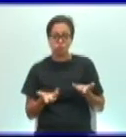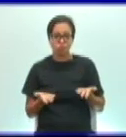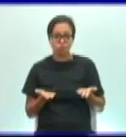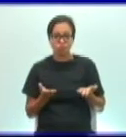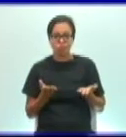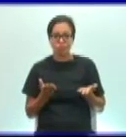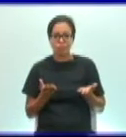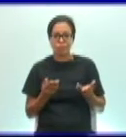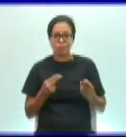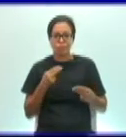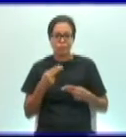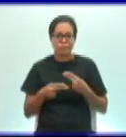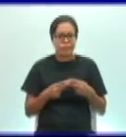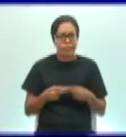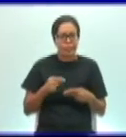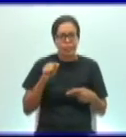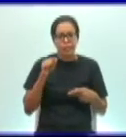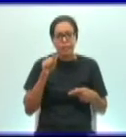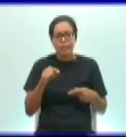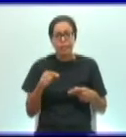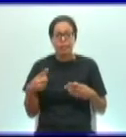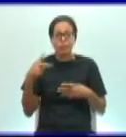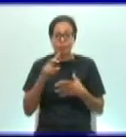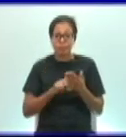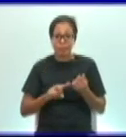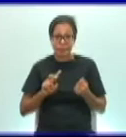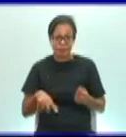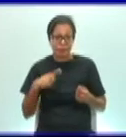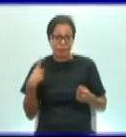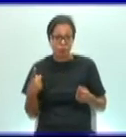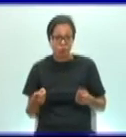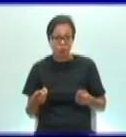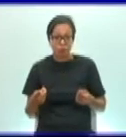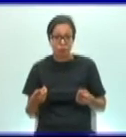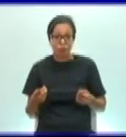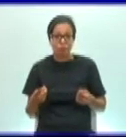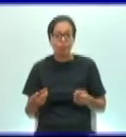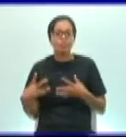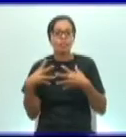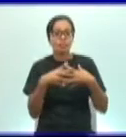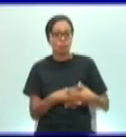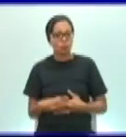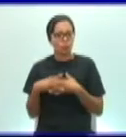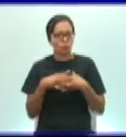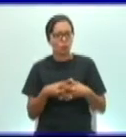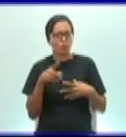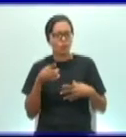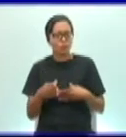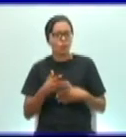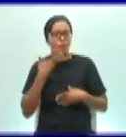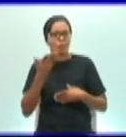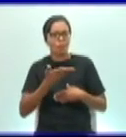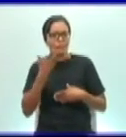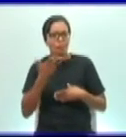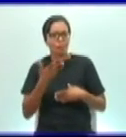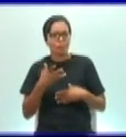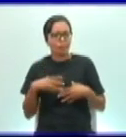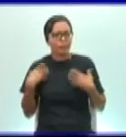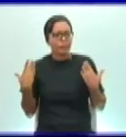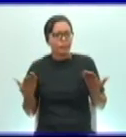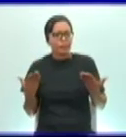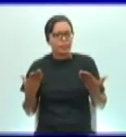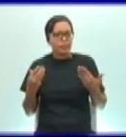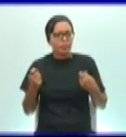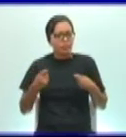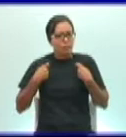vinculada a los intereses norteamericanos, y sobre todo declara allí la posición de Cuba, tanto de defensa nacional como en defensa de toda